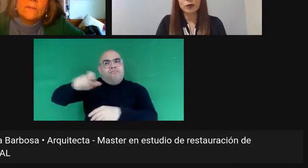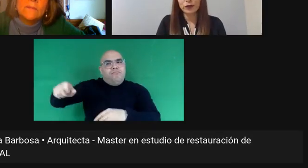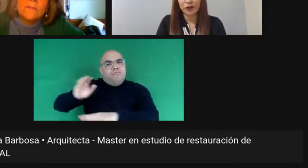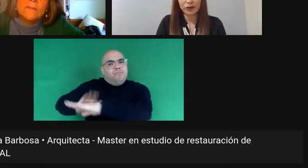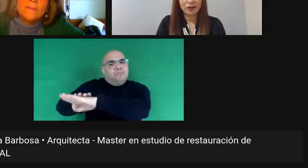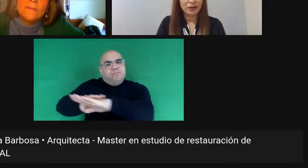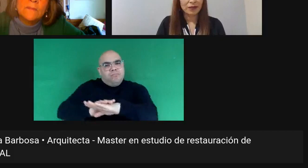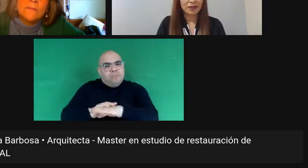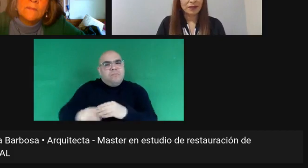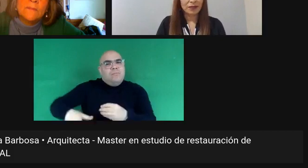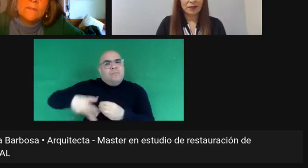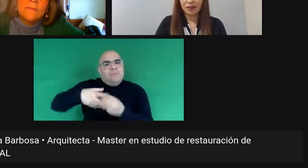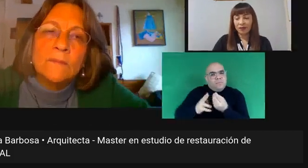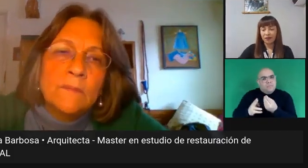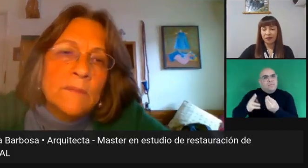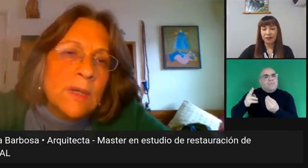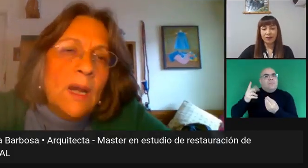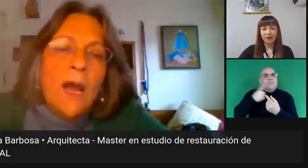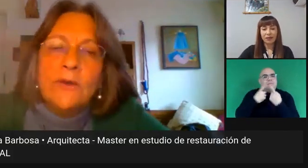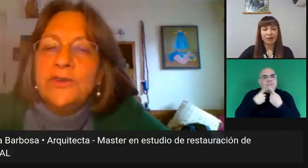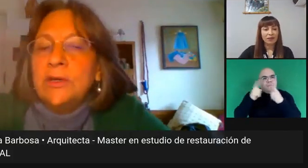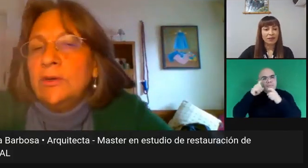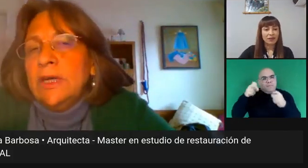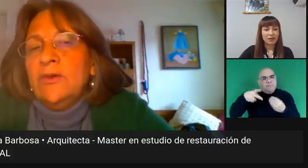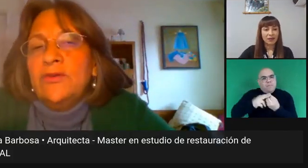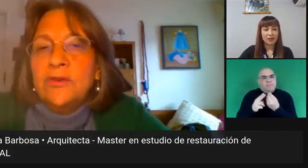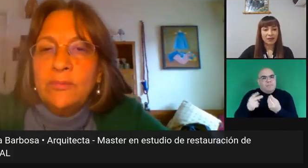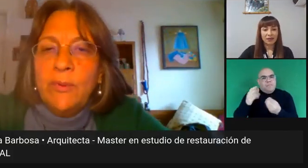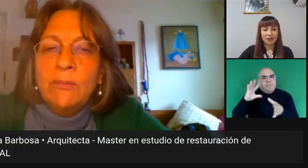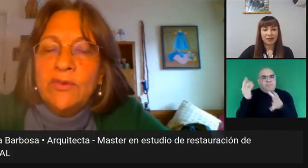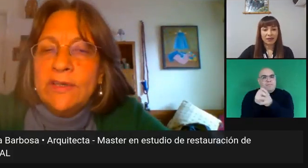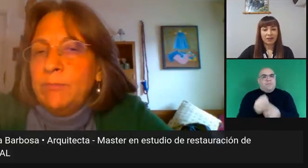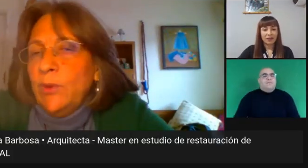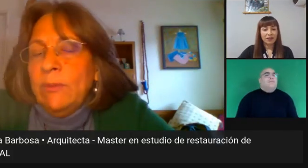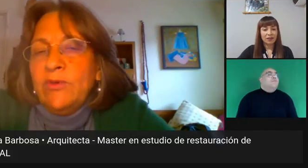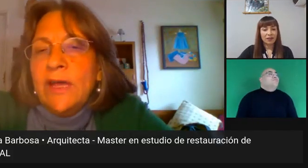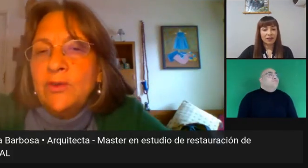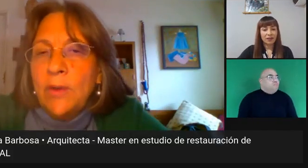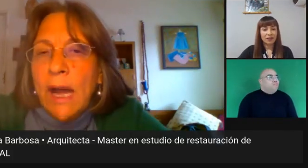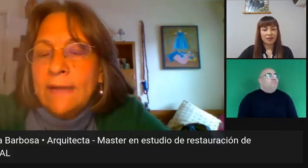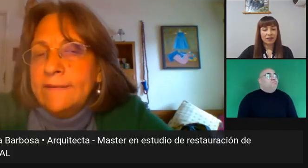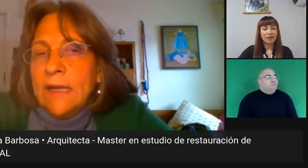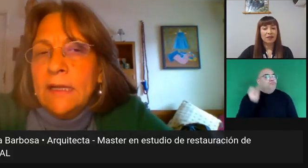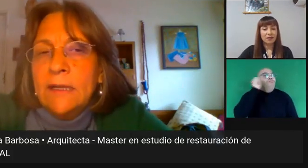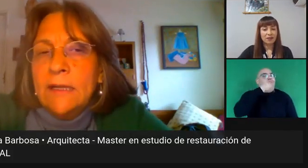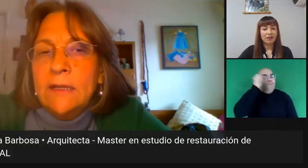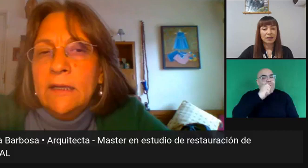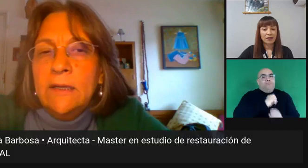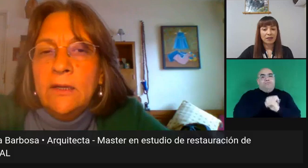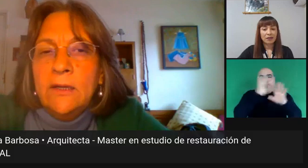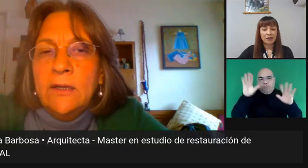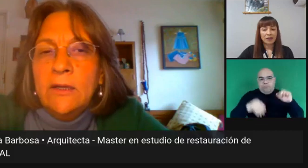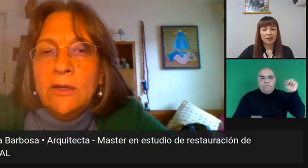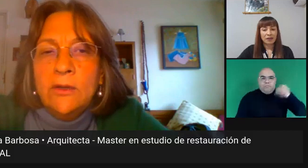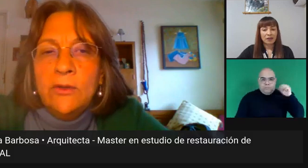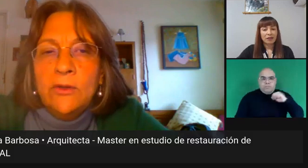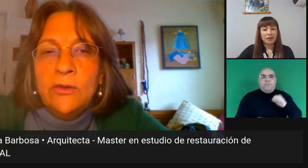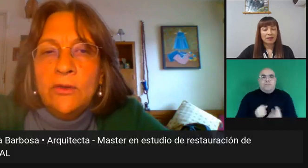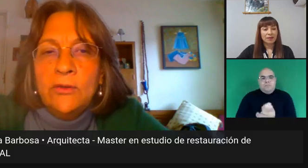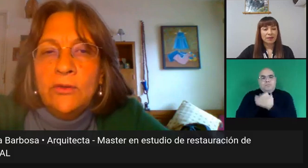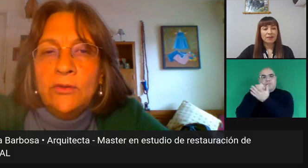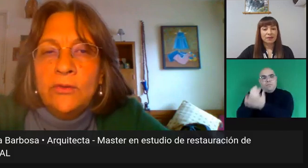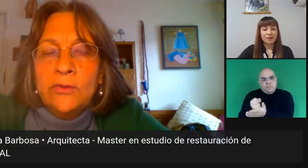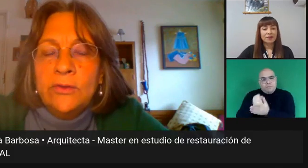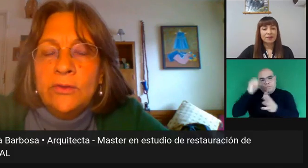herramientas de inclusión? Claro, yo creo que nosotros podemos ayudar, estar en todos lados, trabajar